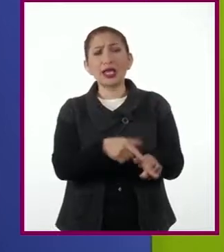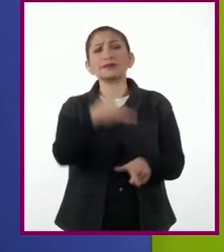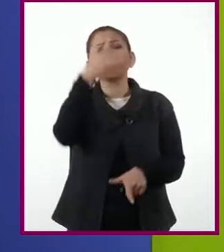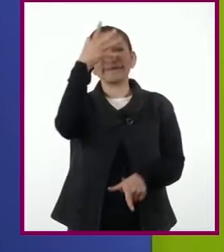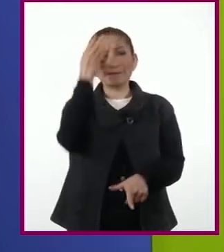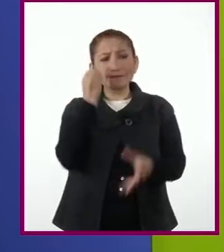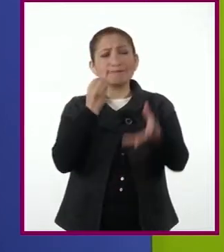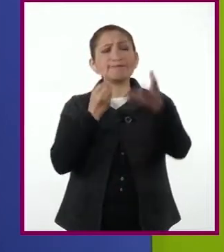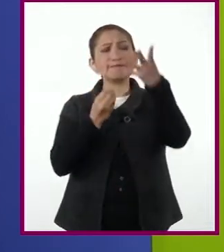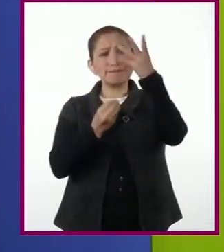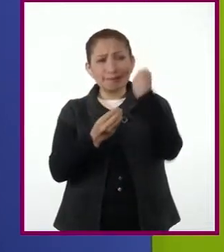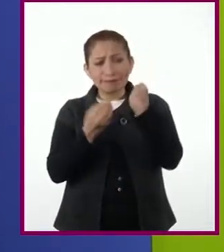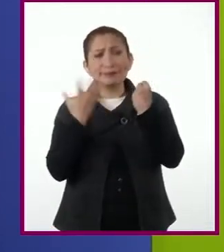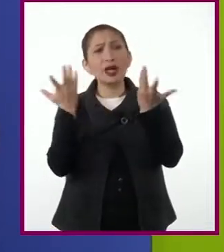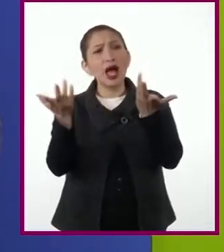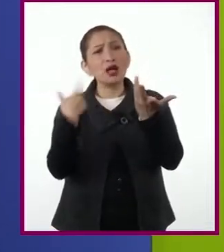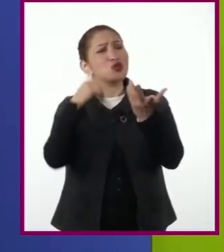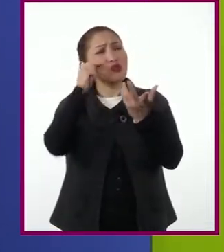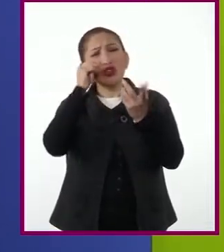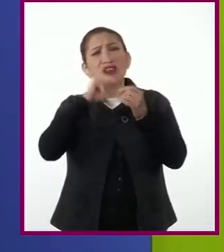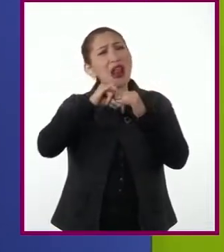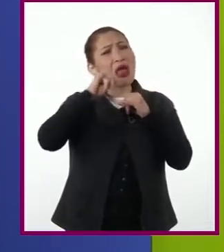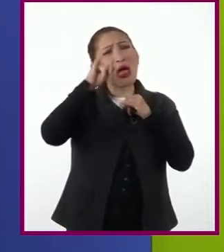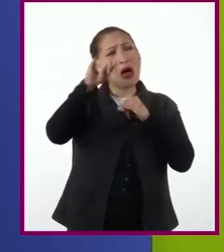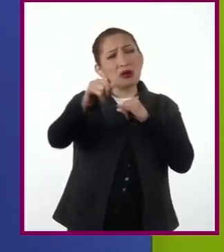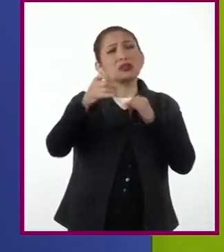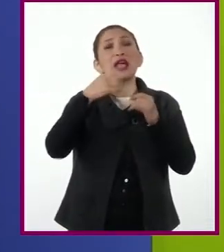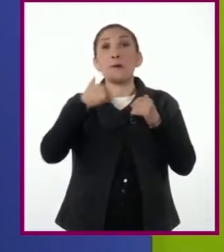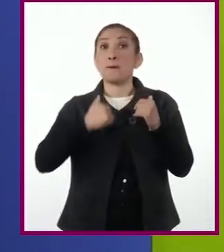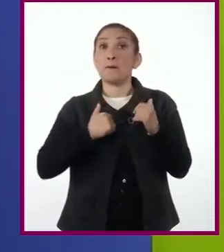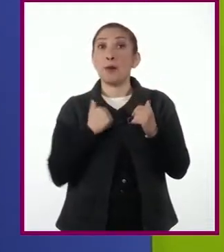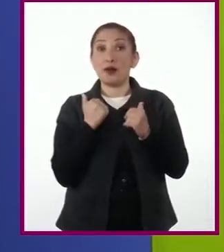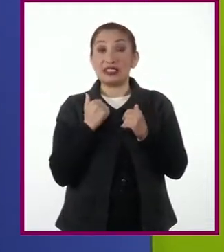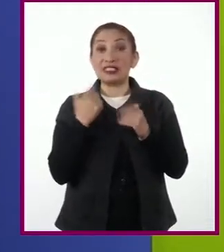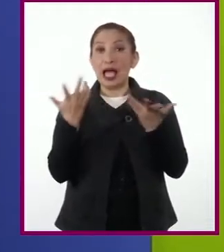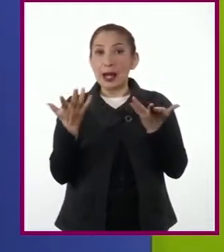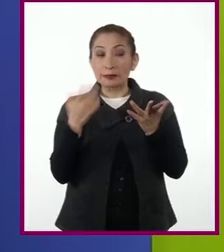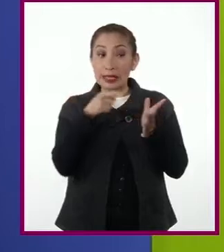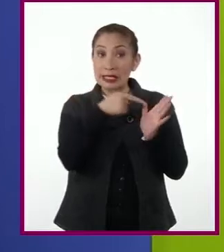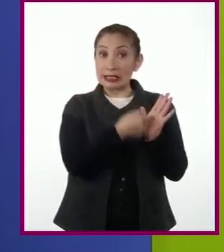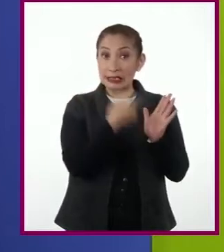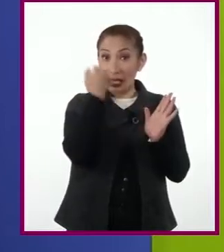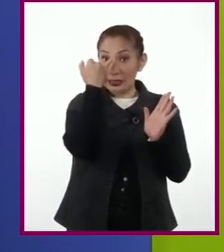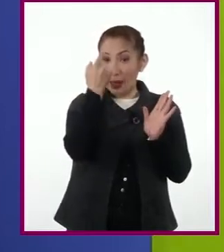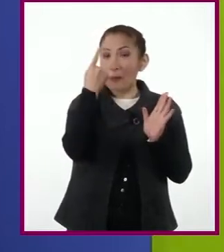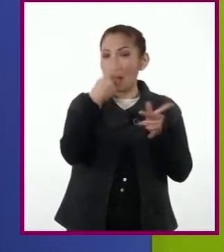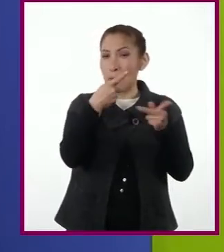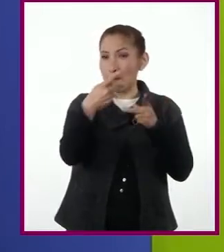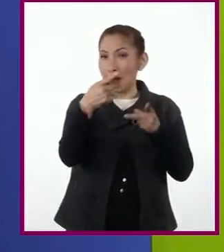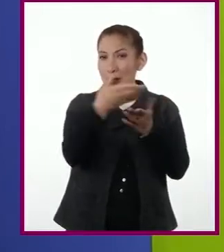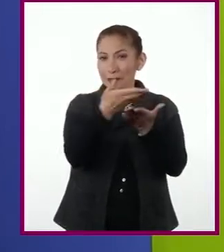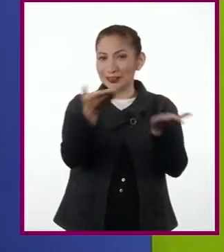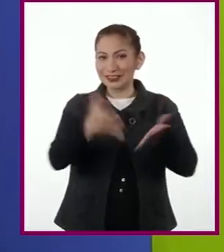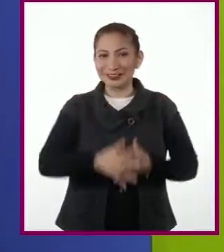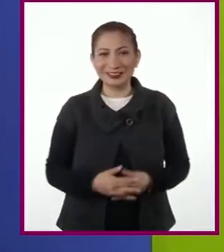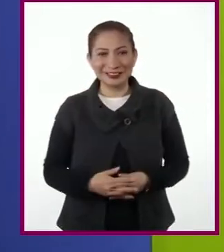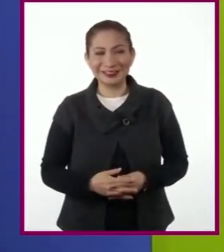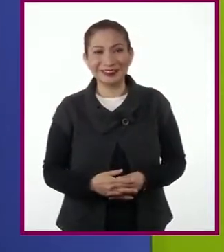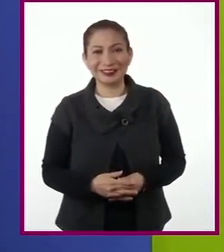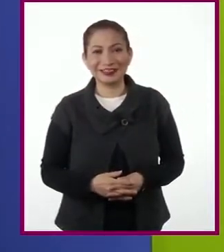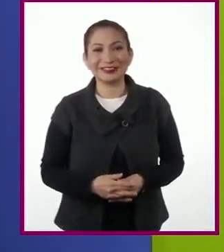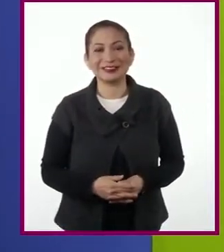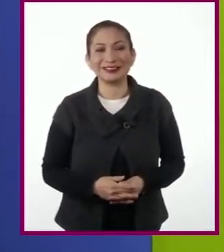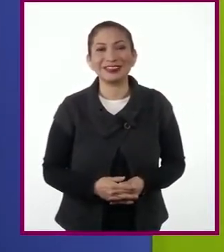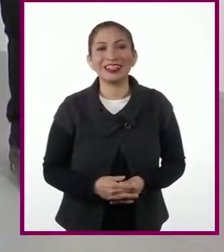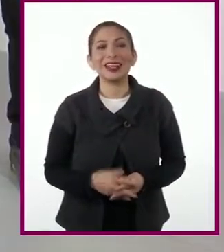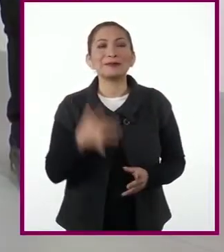adquiriendo conocimientos aún a la distancia y así aprovechar la estrategia que tenemos preparada para ustedes.